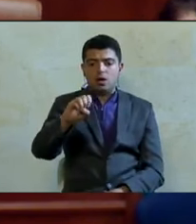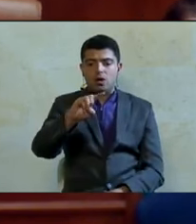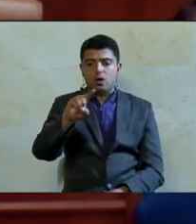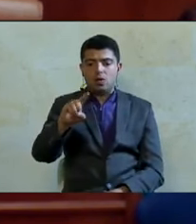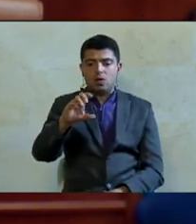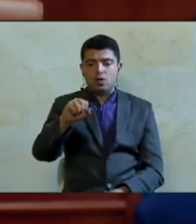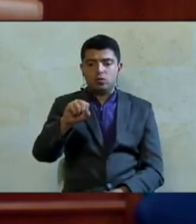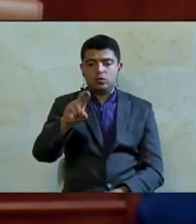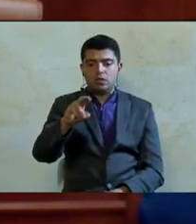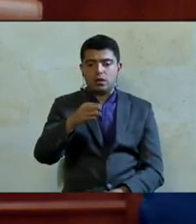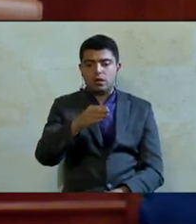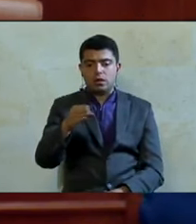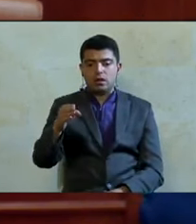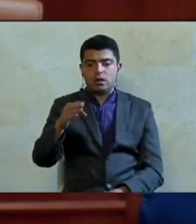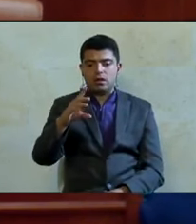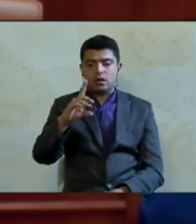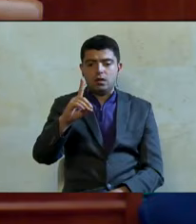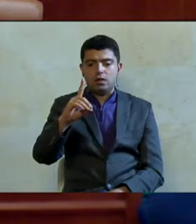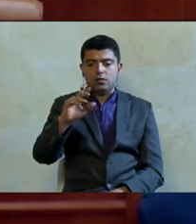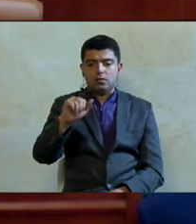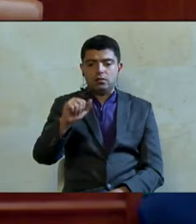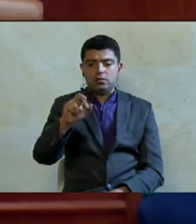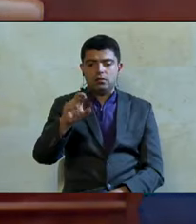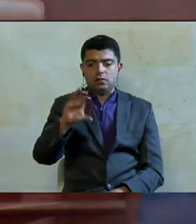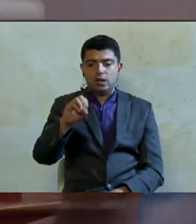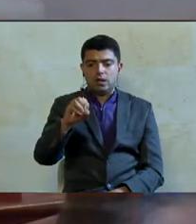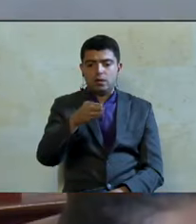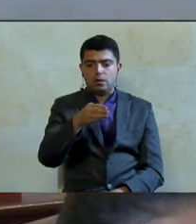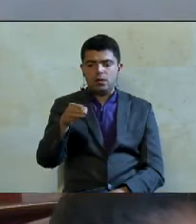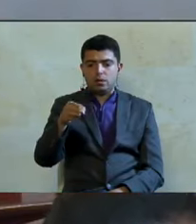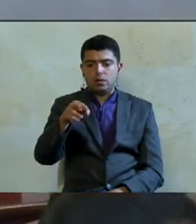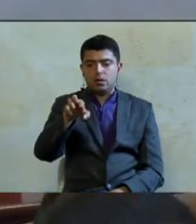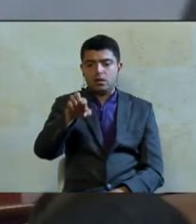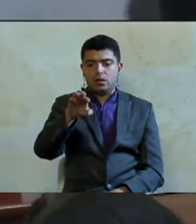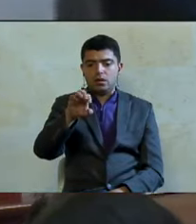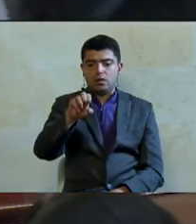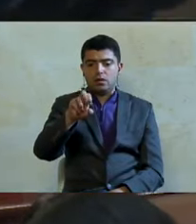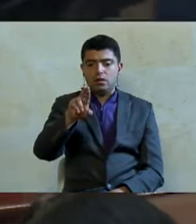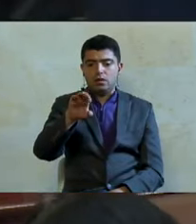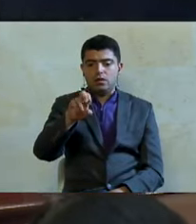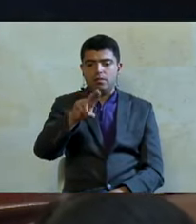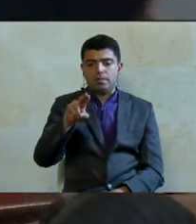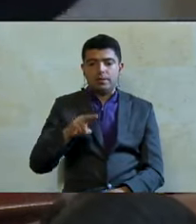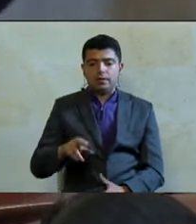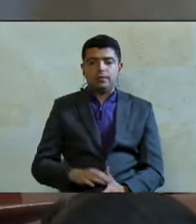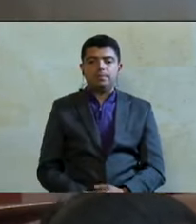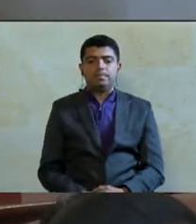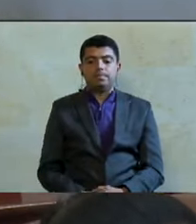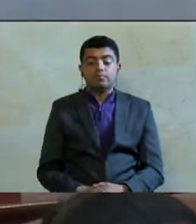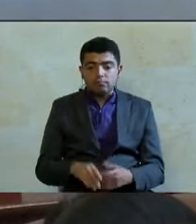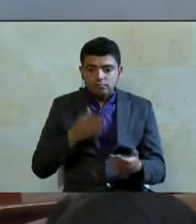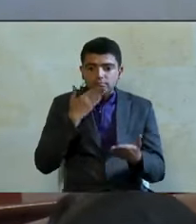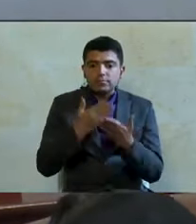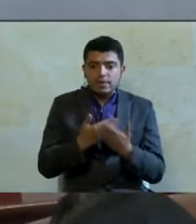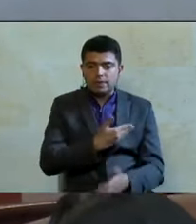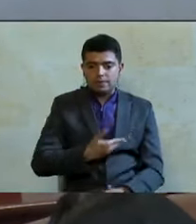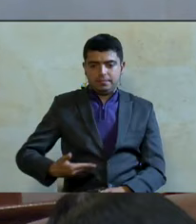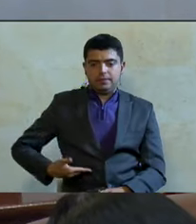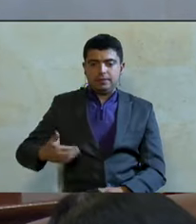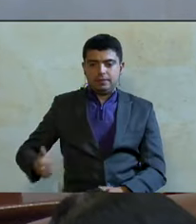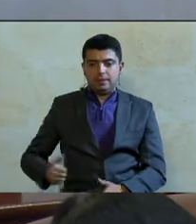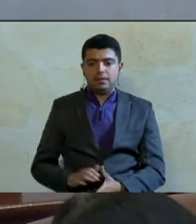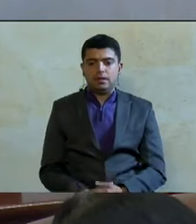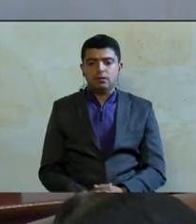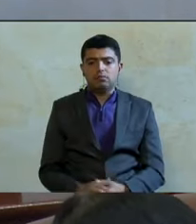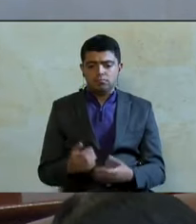Pérez Sí muchas gracias señora presidenta Nosotros también apoyamos este proyecto esto es